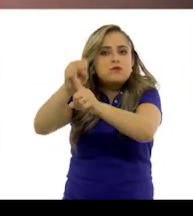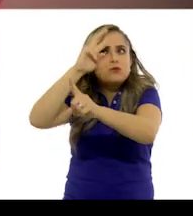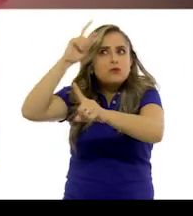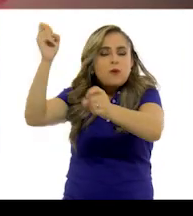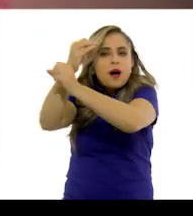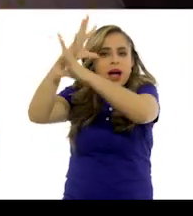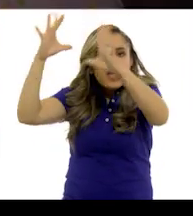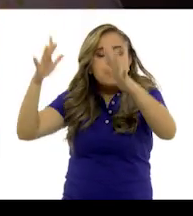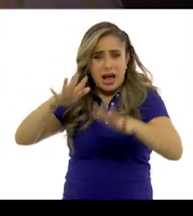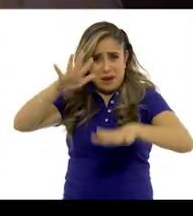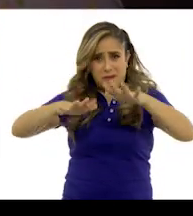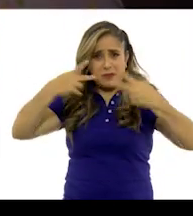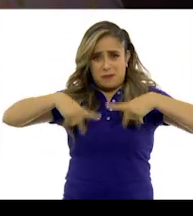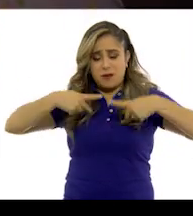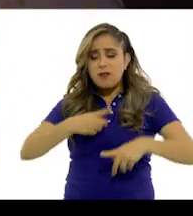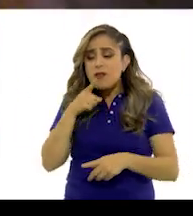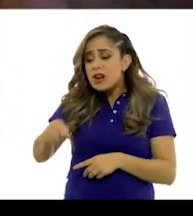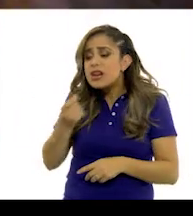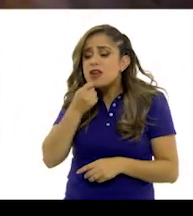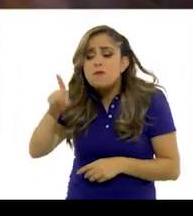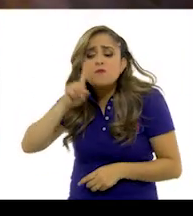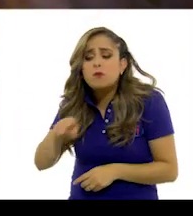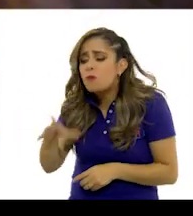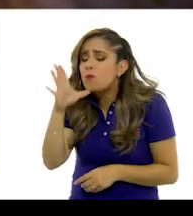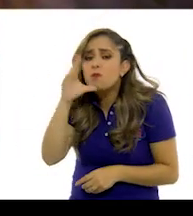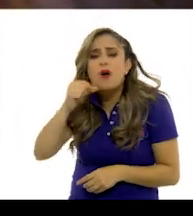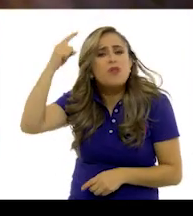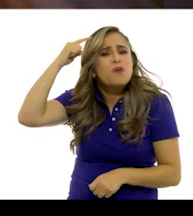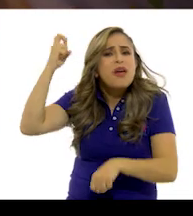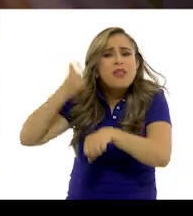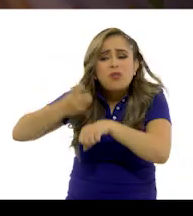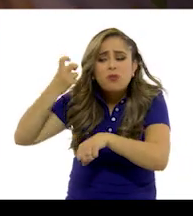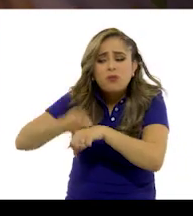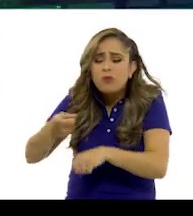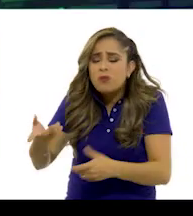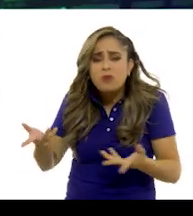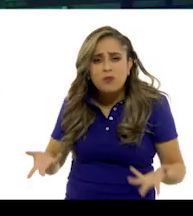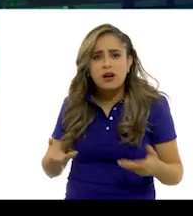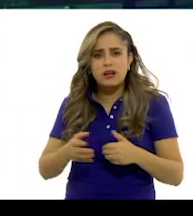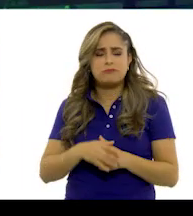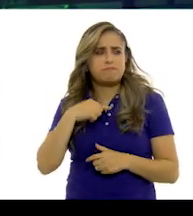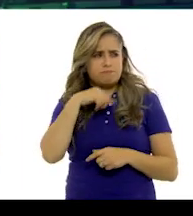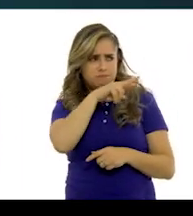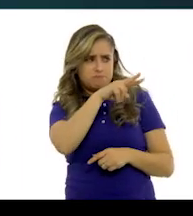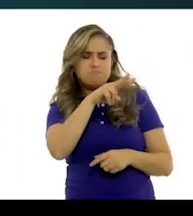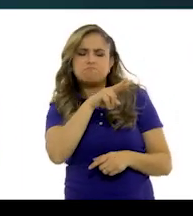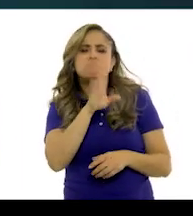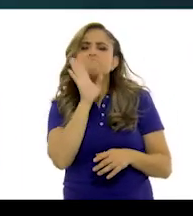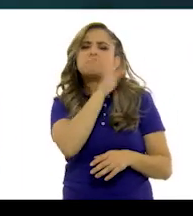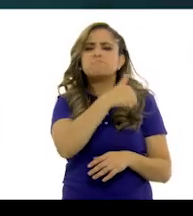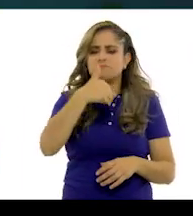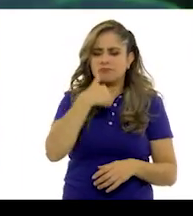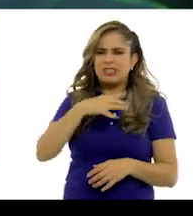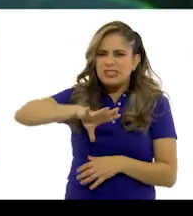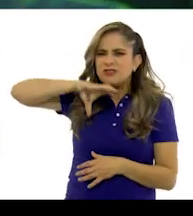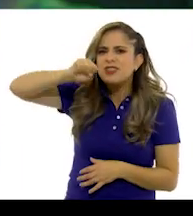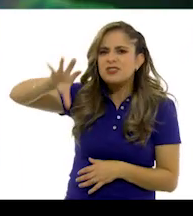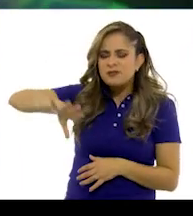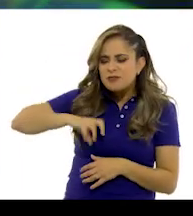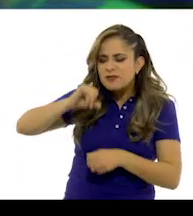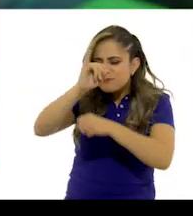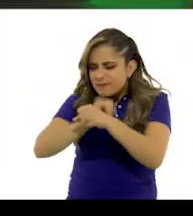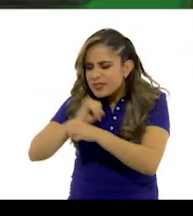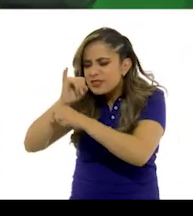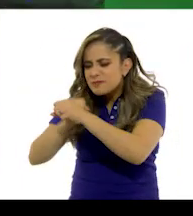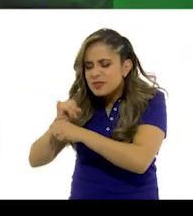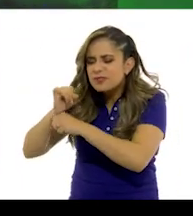veces la gente me dijera: las niñas no pueden, son cabezas huecas. Esas voces me retaron para estudiar y trabajar en crear algo que